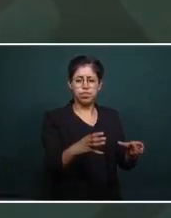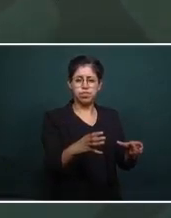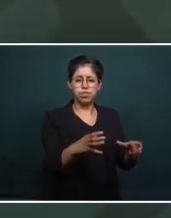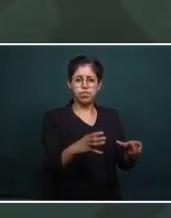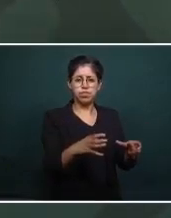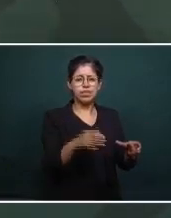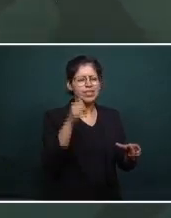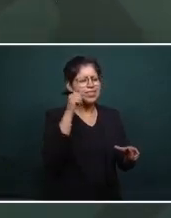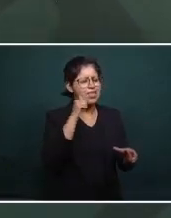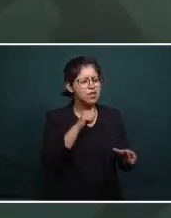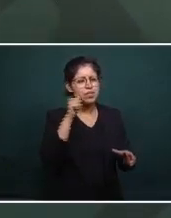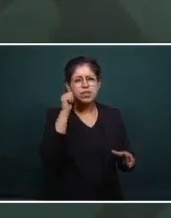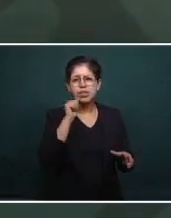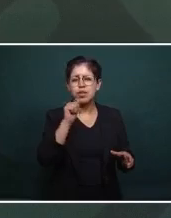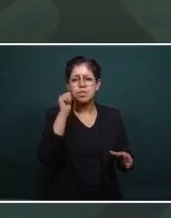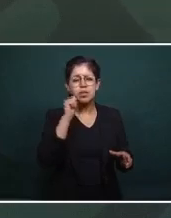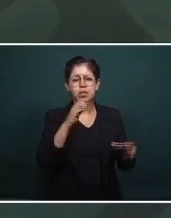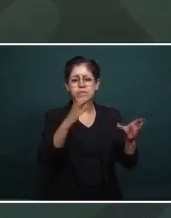será